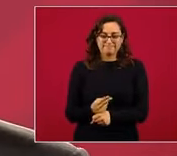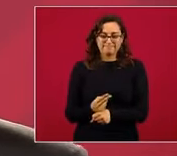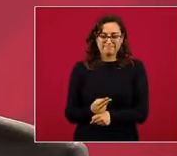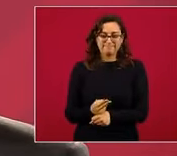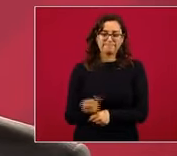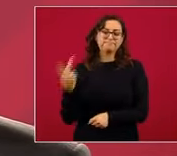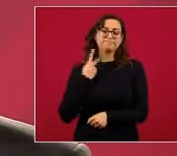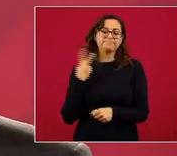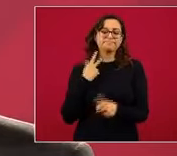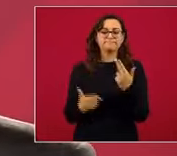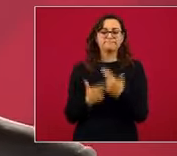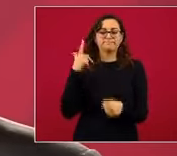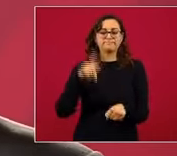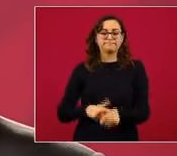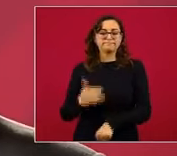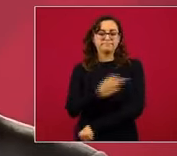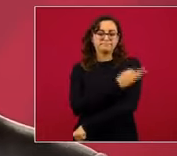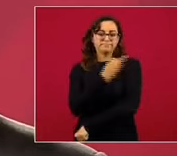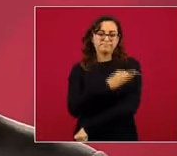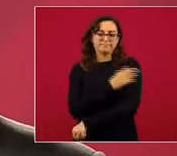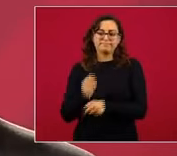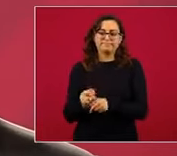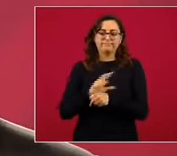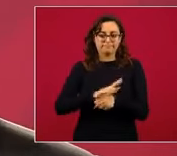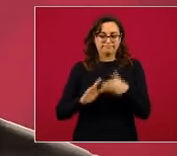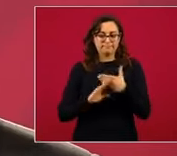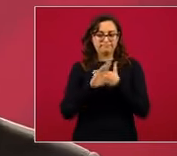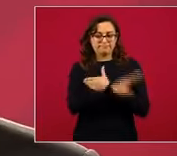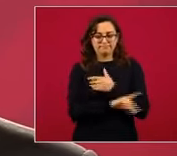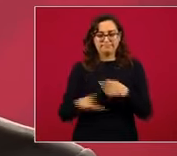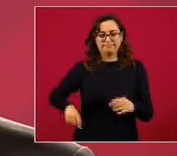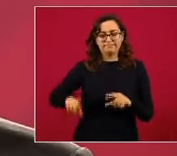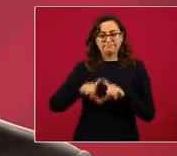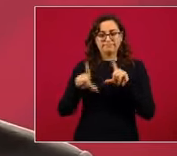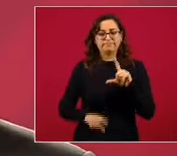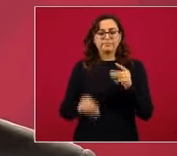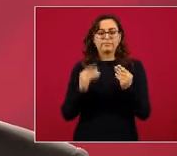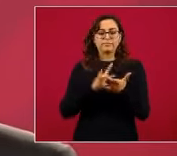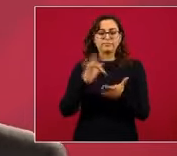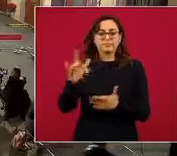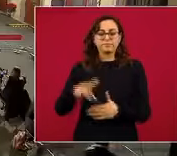la Política Nacional de Vacunación contra COVID del Gobierno de México. Muchas gracias.